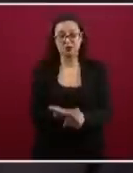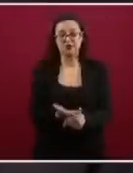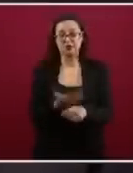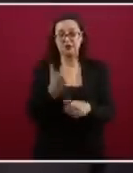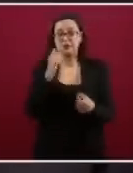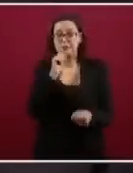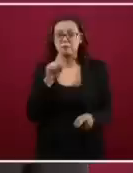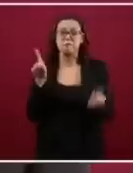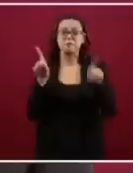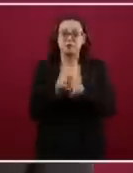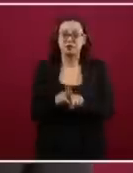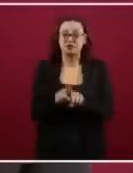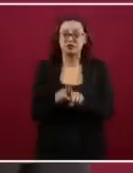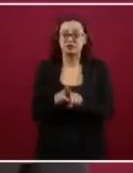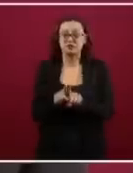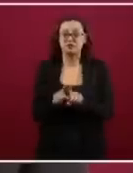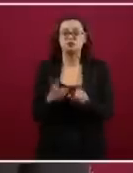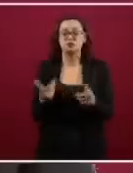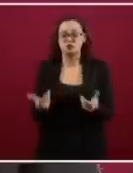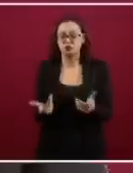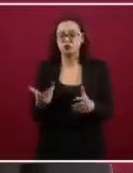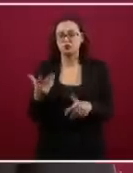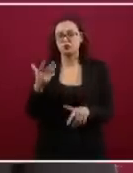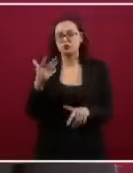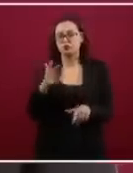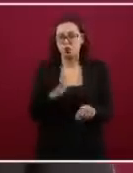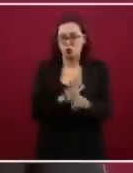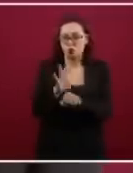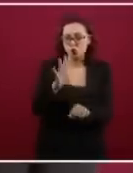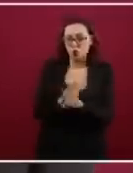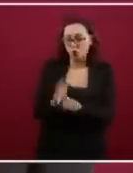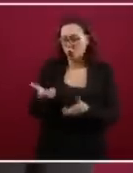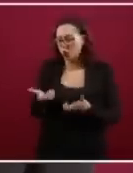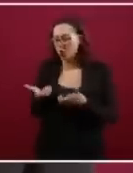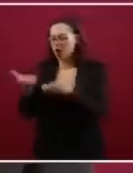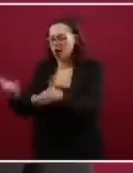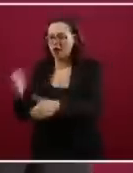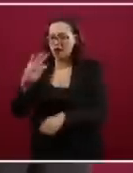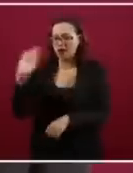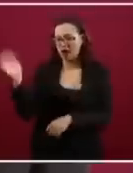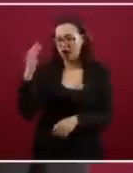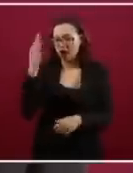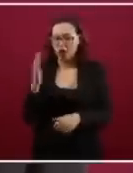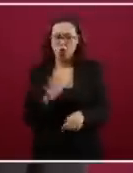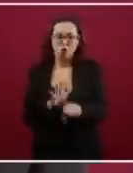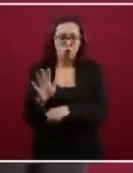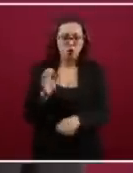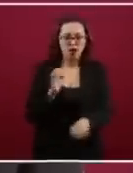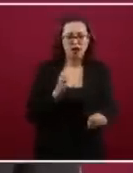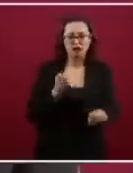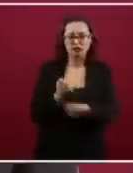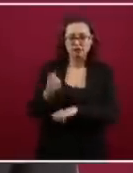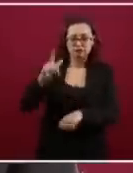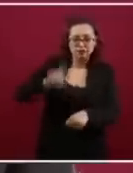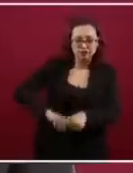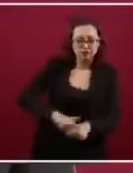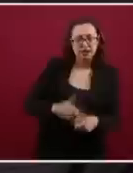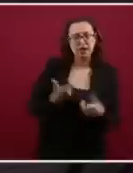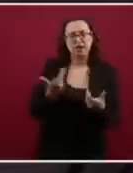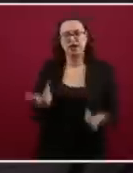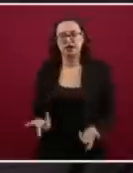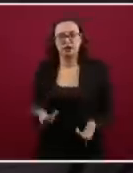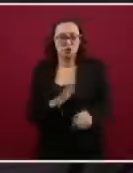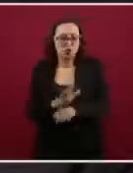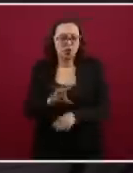que saber que está muy bien delimitado cuáles son carreteras federales, cuáles son estatales o